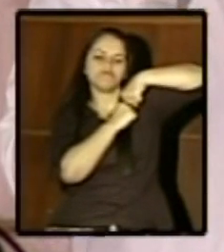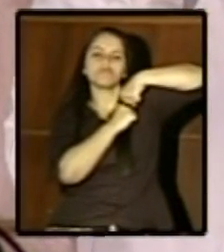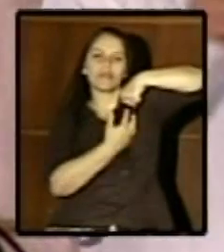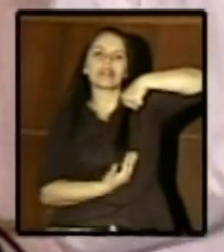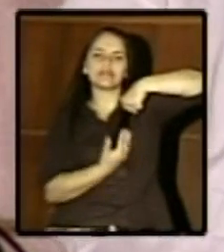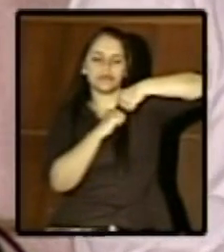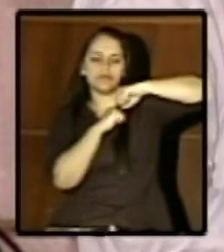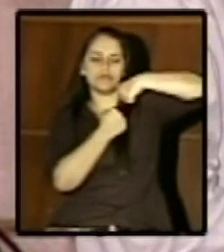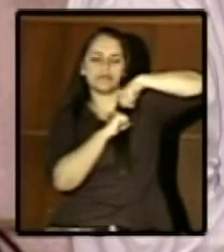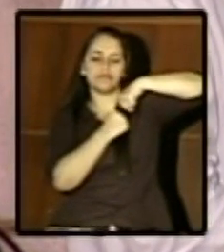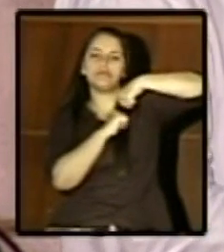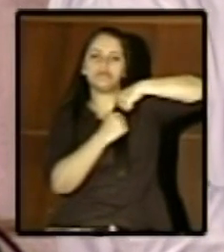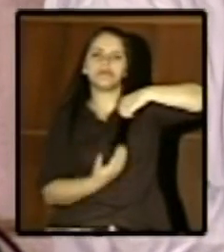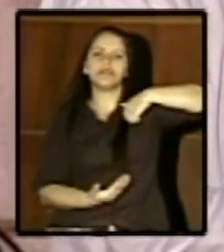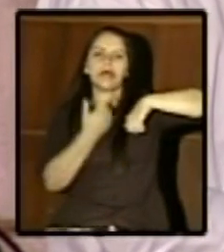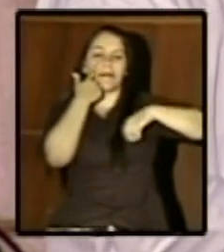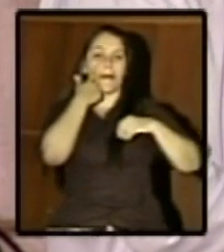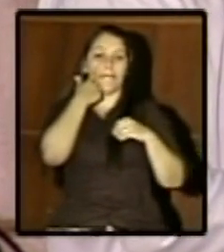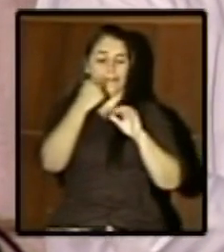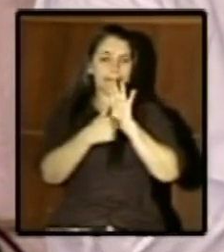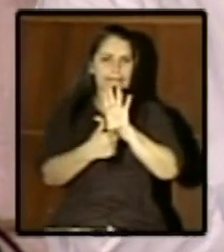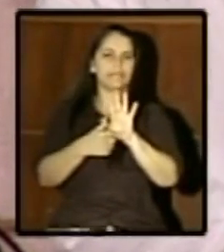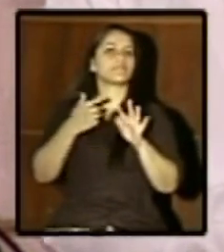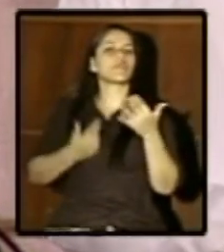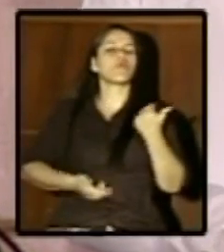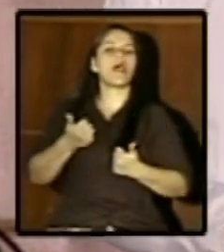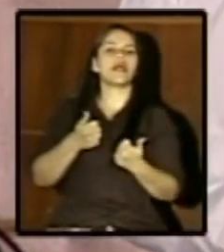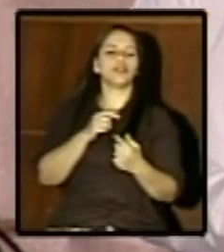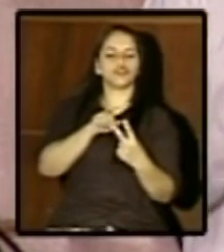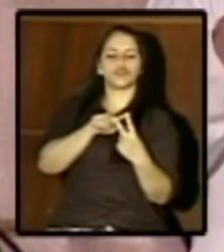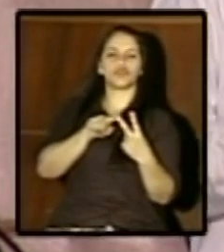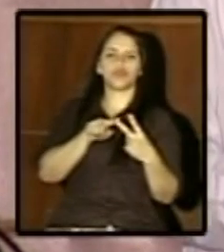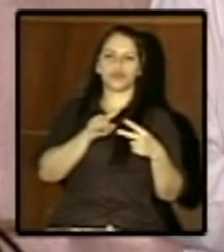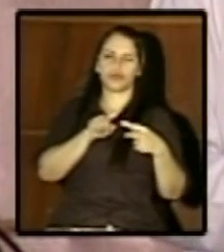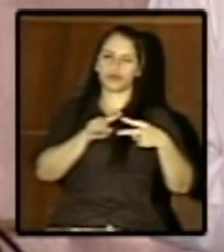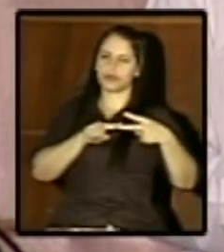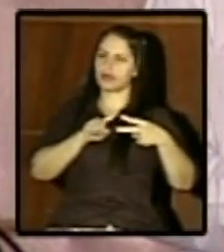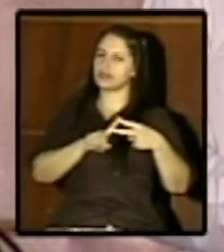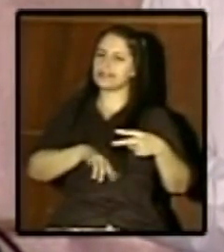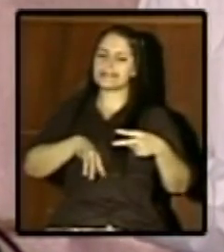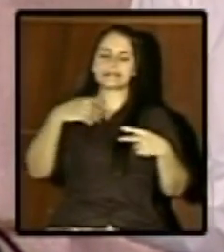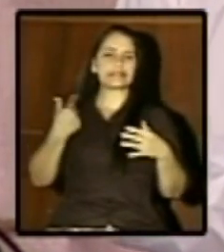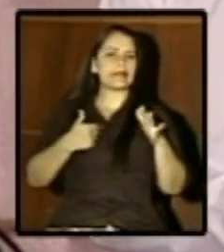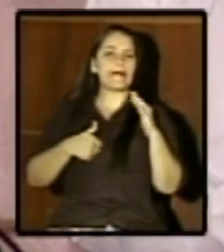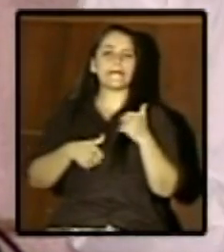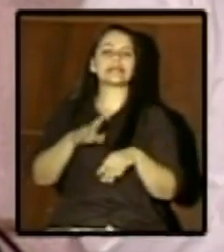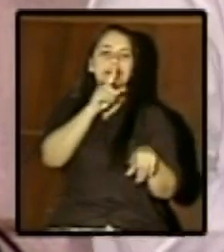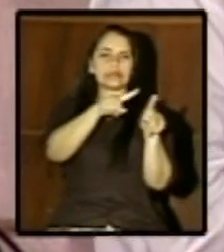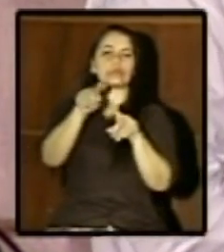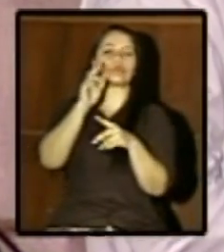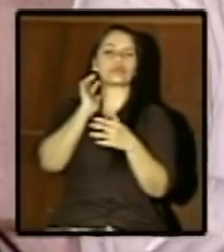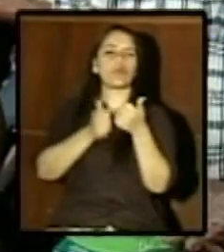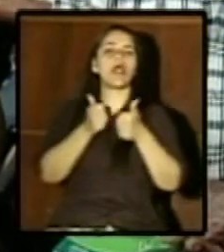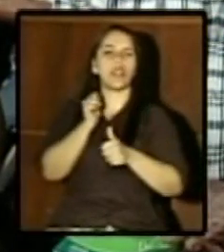como estabilizadores estáticos. Y tenemos dos estructuras que también sufren mucho, sobre todo en los